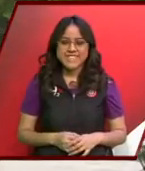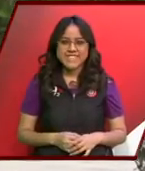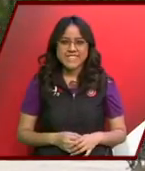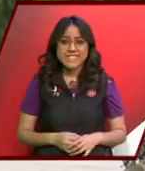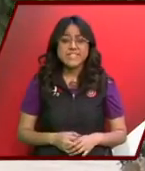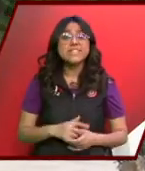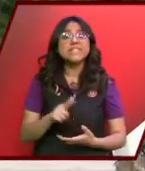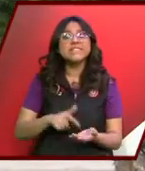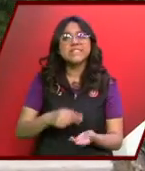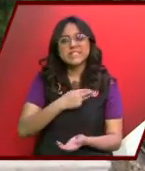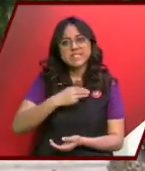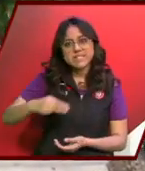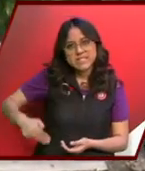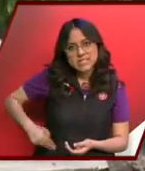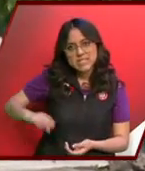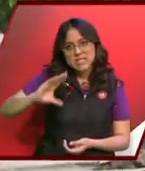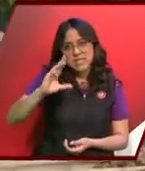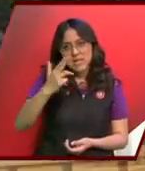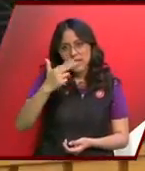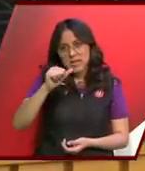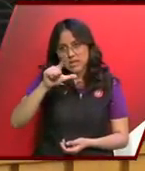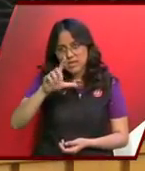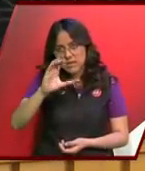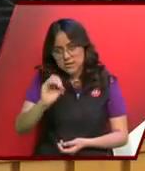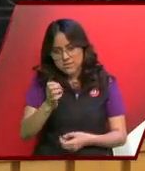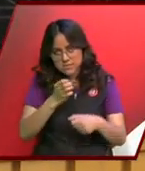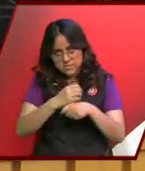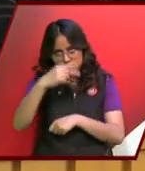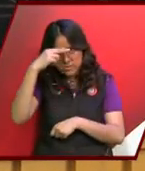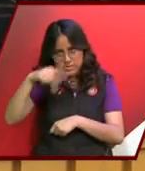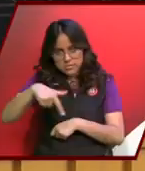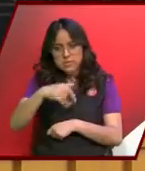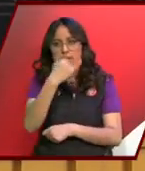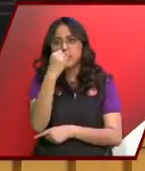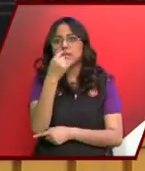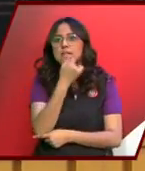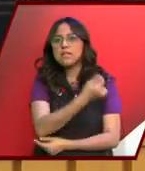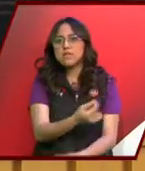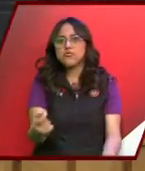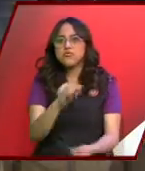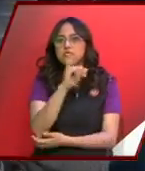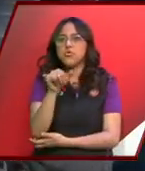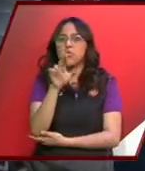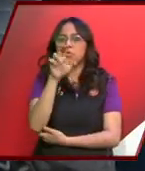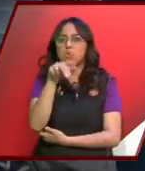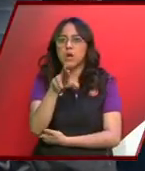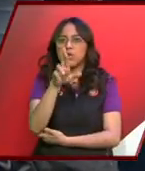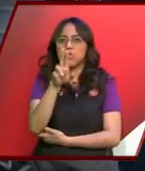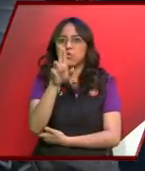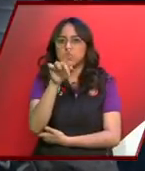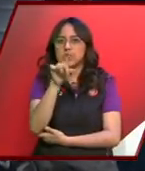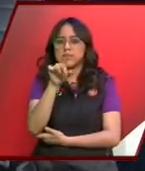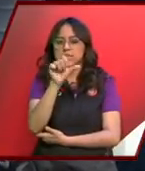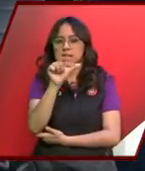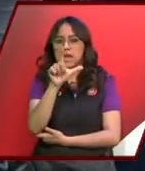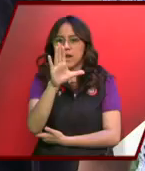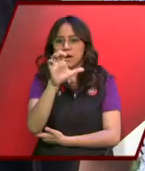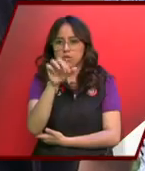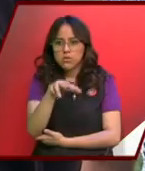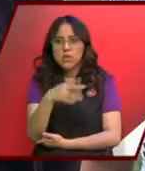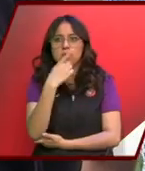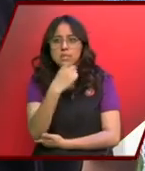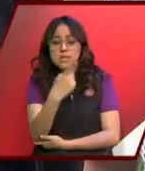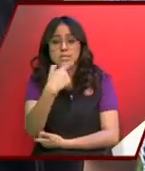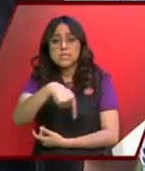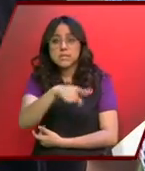en el municipio de chalco estado de méxico se ubica el jardín de niños juan ruiz de alarcón donde padres de familia aseguran se han